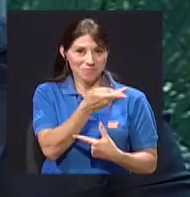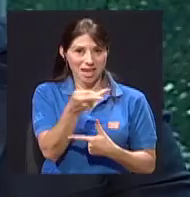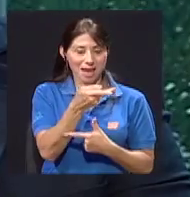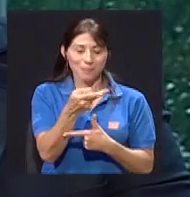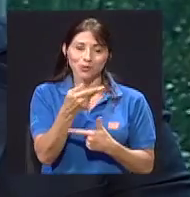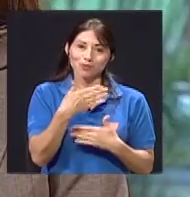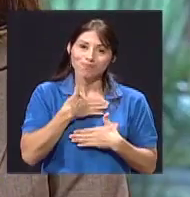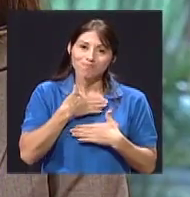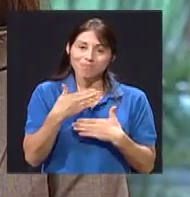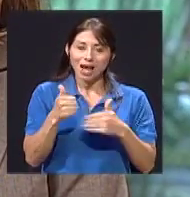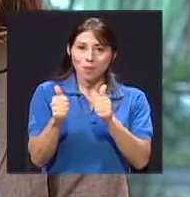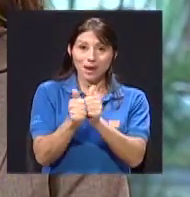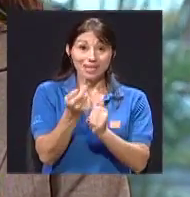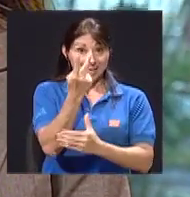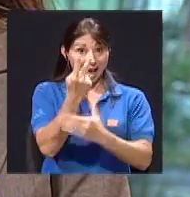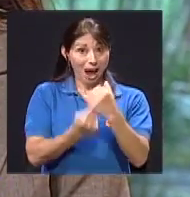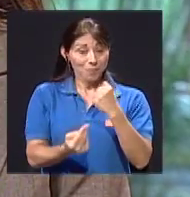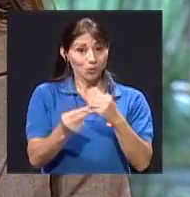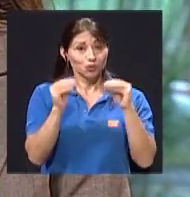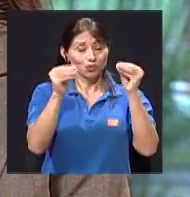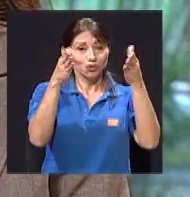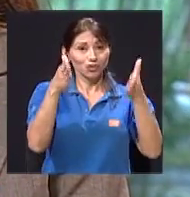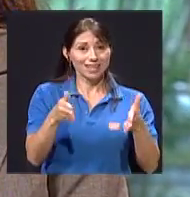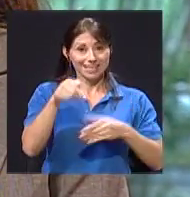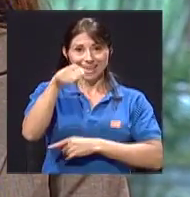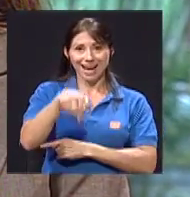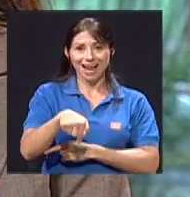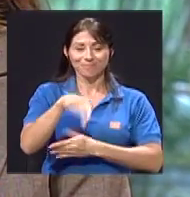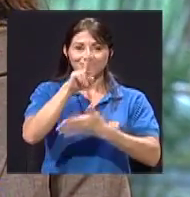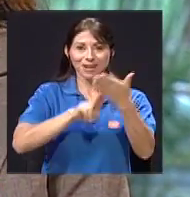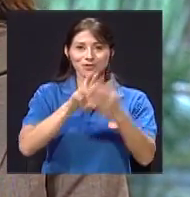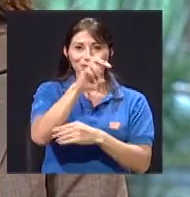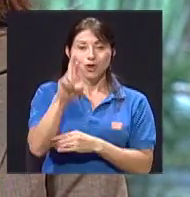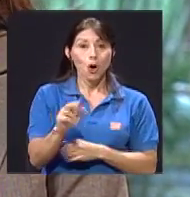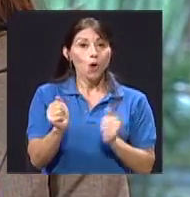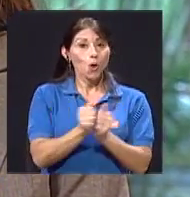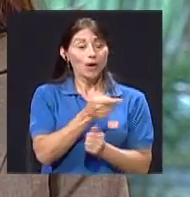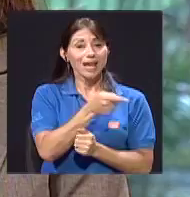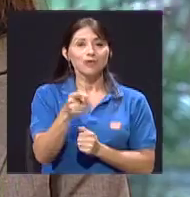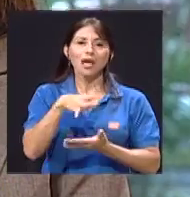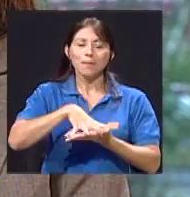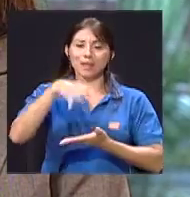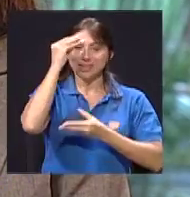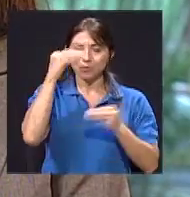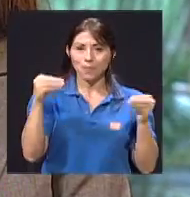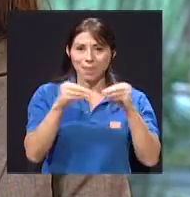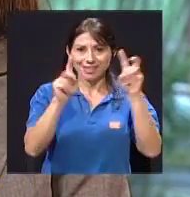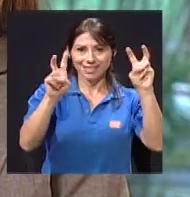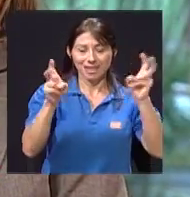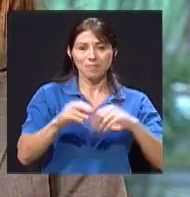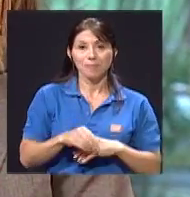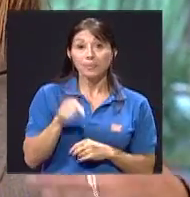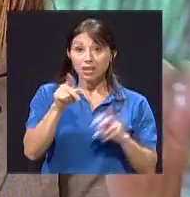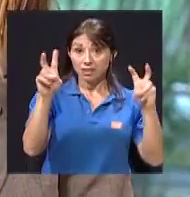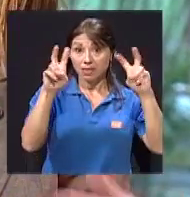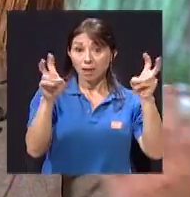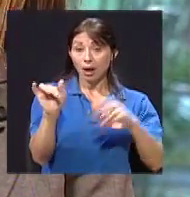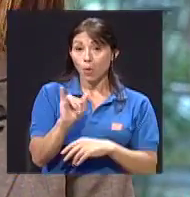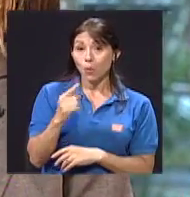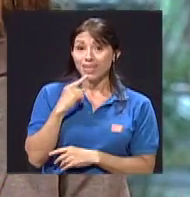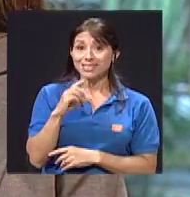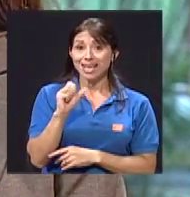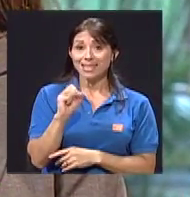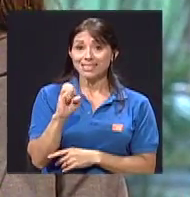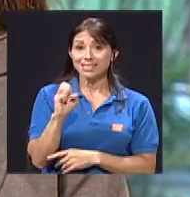nos acompañan. Ambos son docentes aquí en la Universidad de Costa Rica y con ellos hemos estado aprendiendo más de este tema. Y yo creo que es un tema que, como muy bien decía